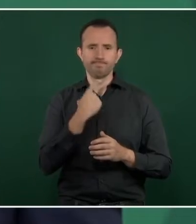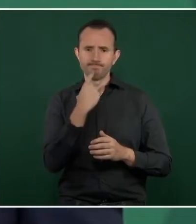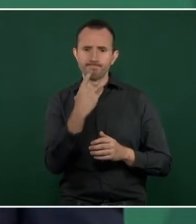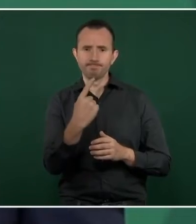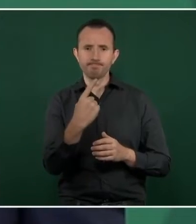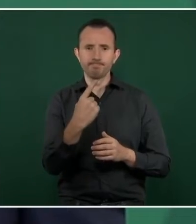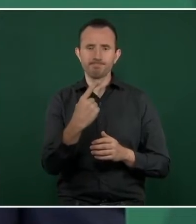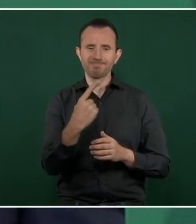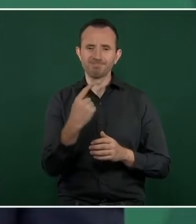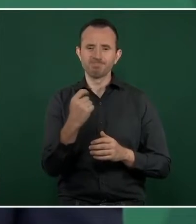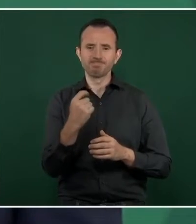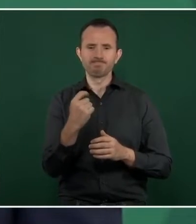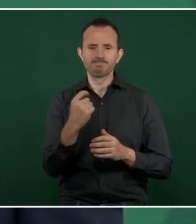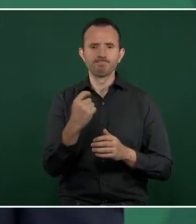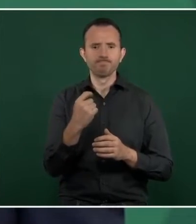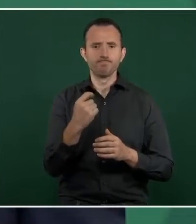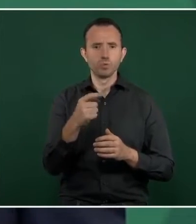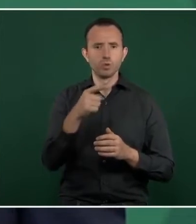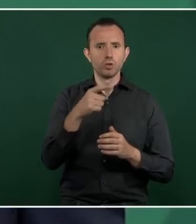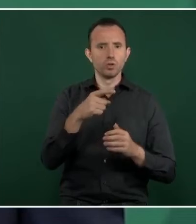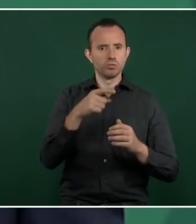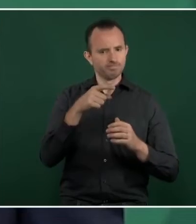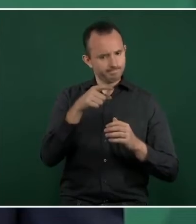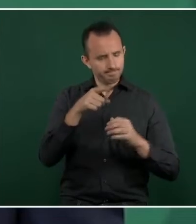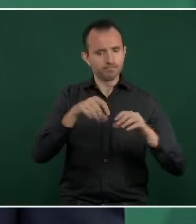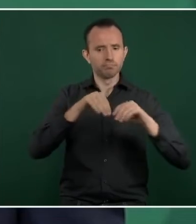de que se difundiera,